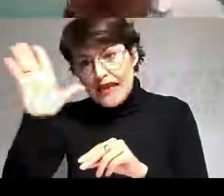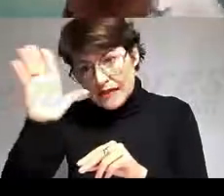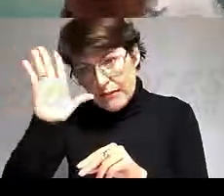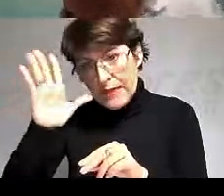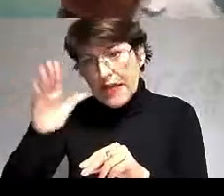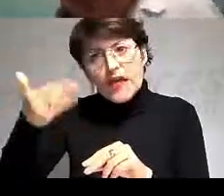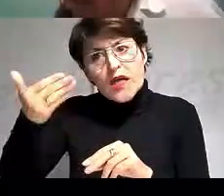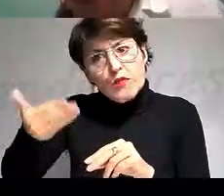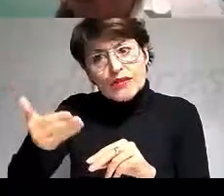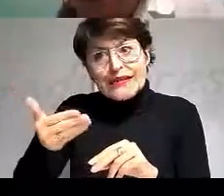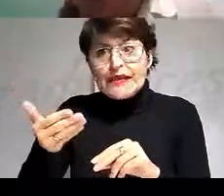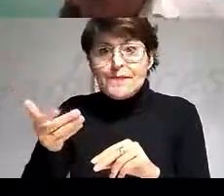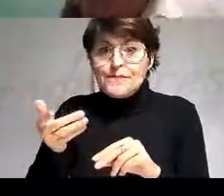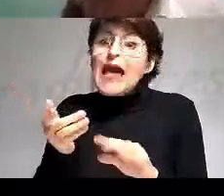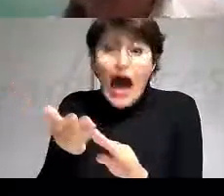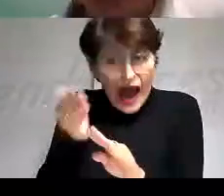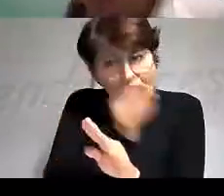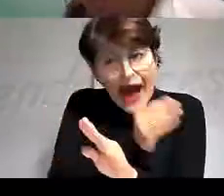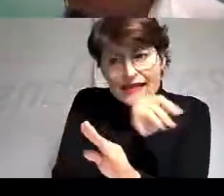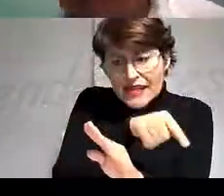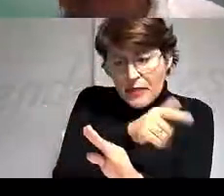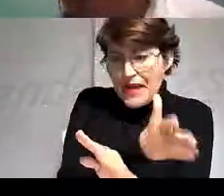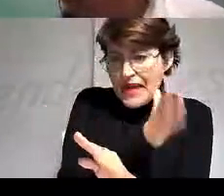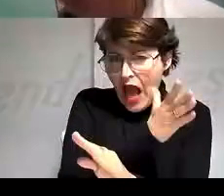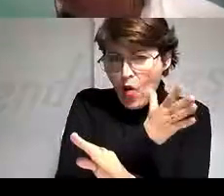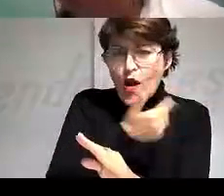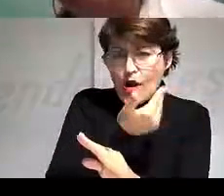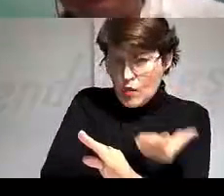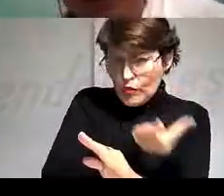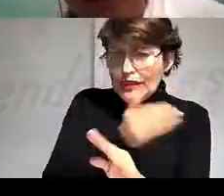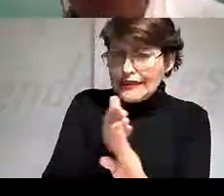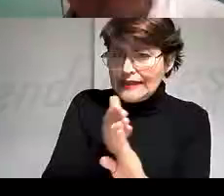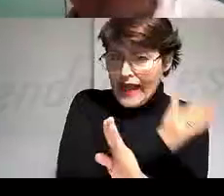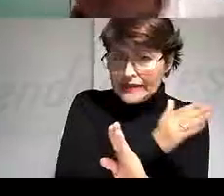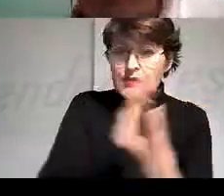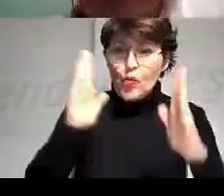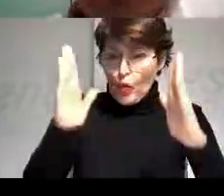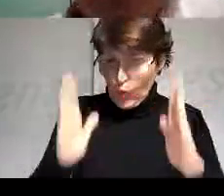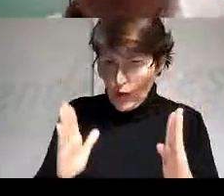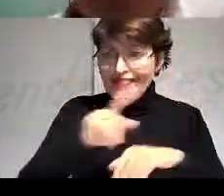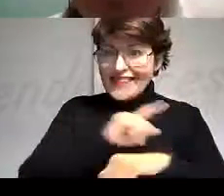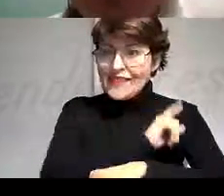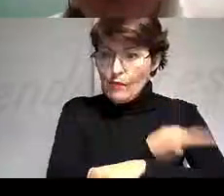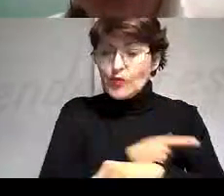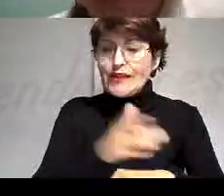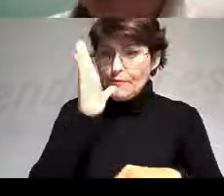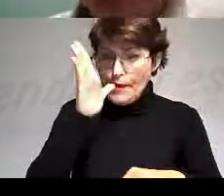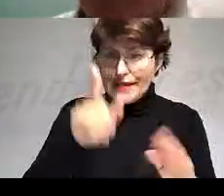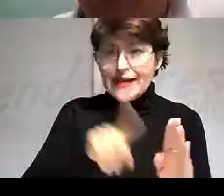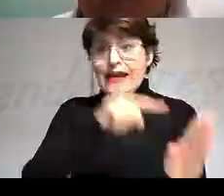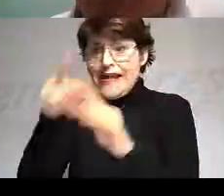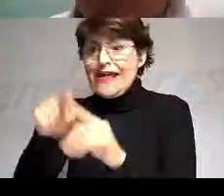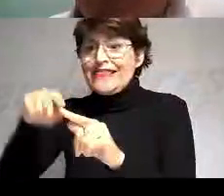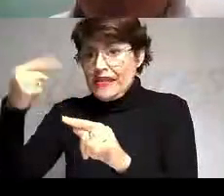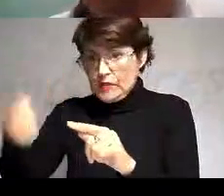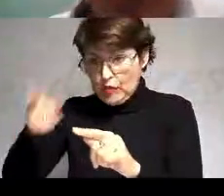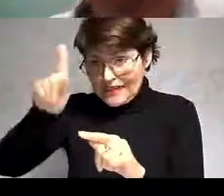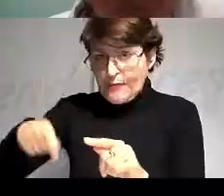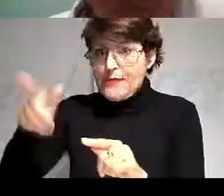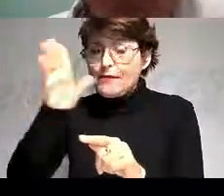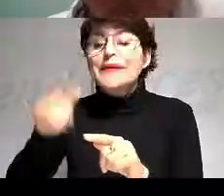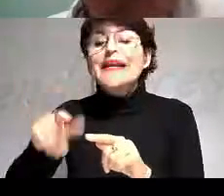tanto antes del ejercicio, ya tenemos que ir preparados en ese sentido, como durante el ejercicio, y después del ejercicio también cobra importancia. Los minerales que hemos